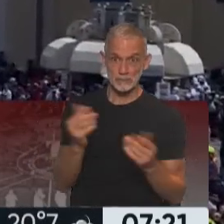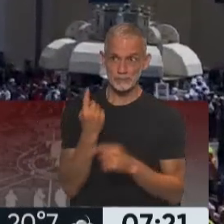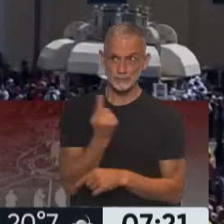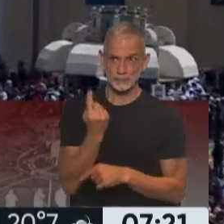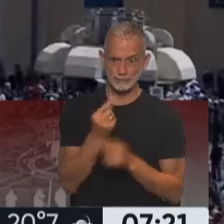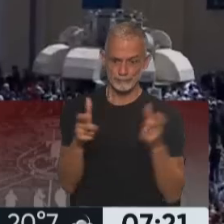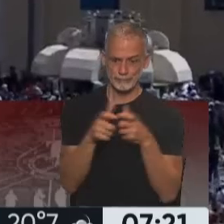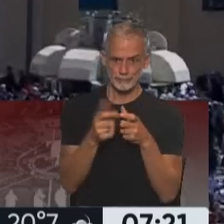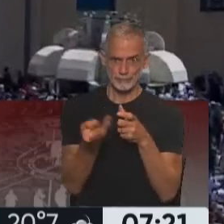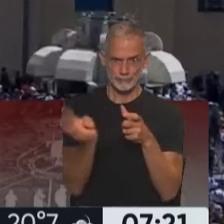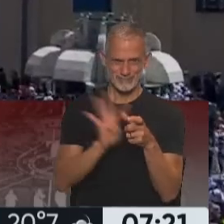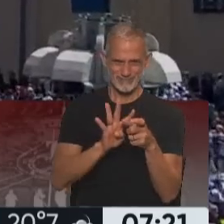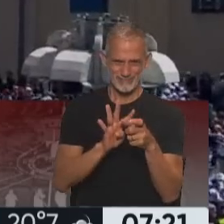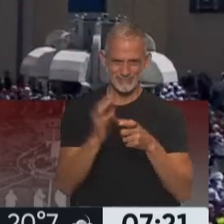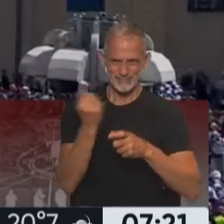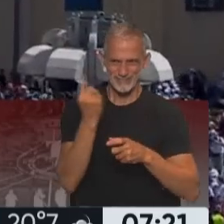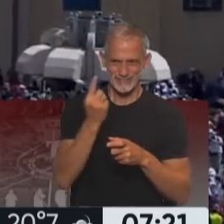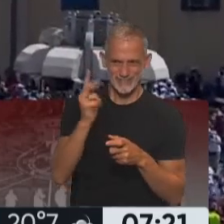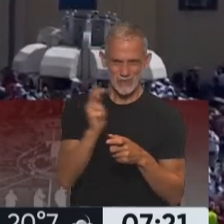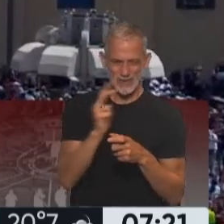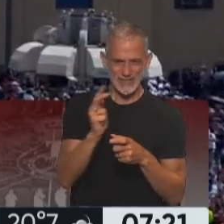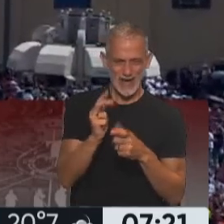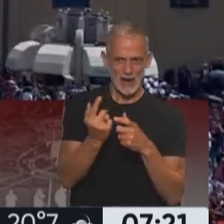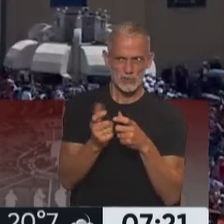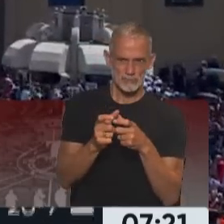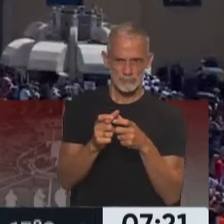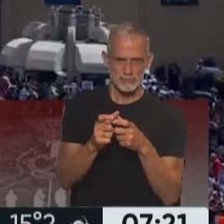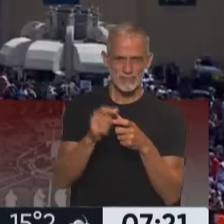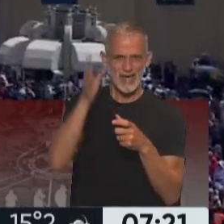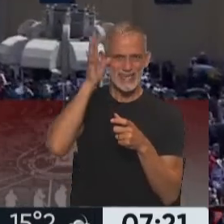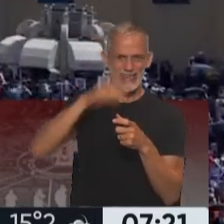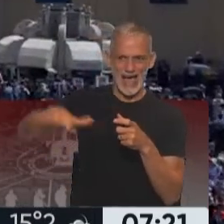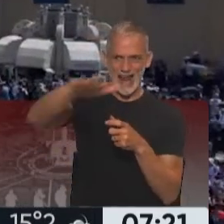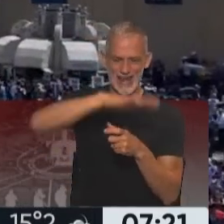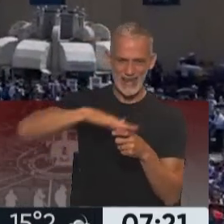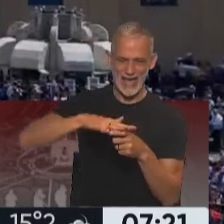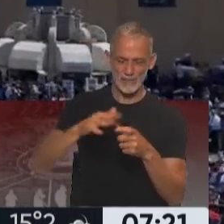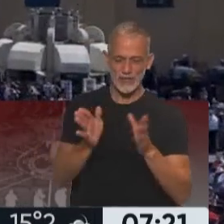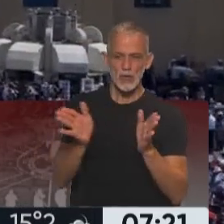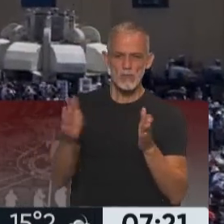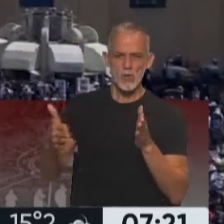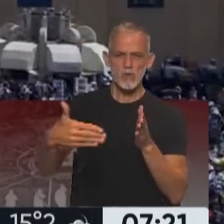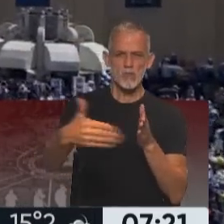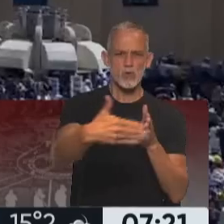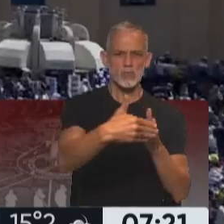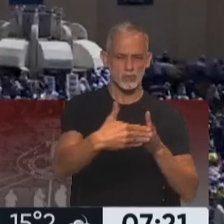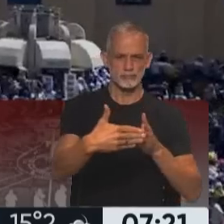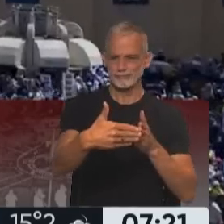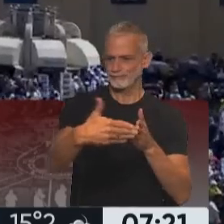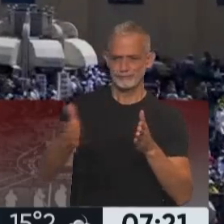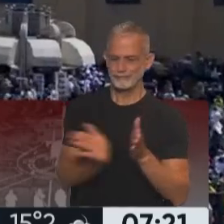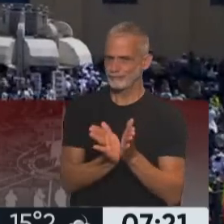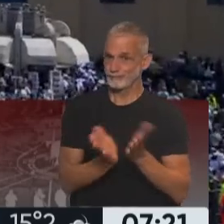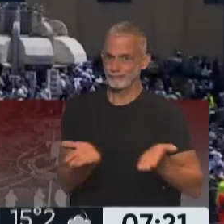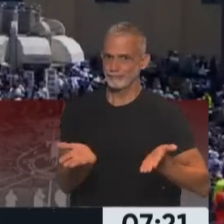aislada completamente, se aisló completamente desde el territorio de Italia y había cerrado todas sus puertas